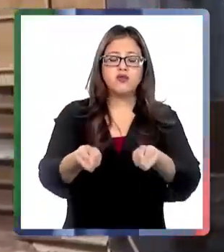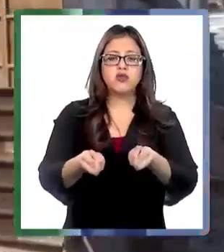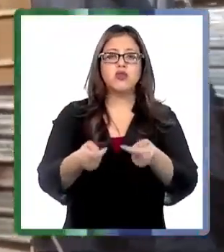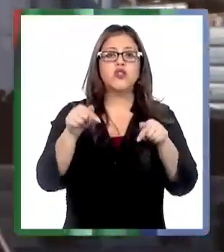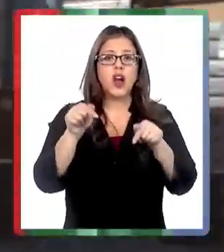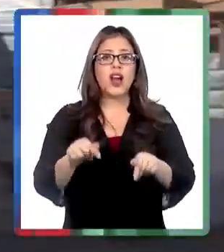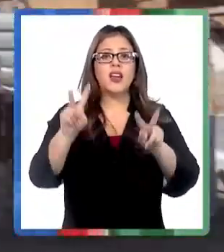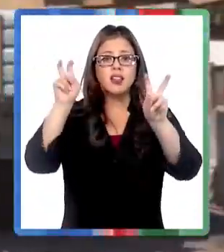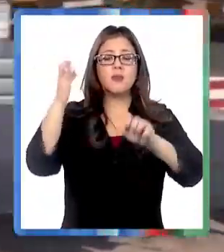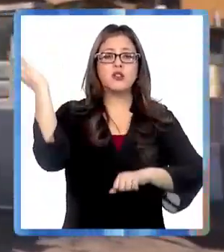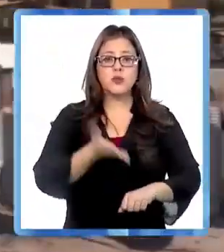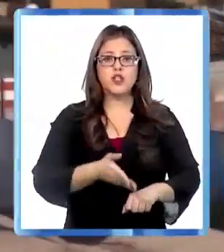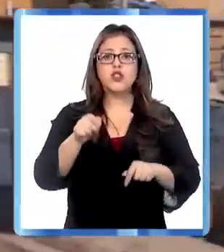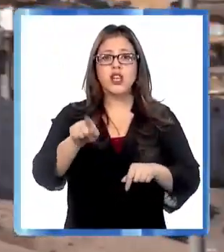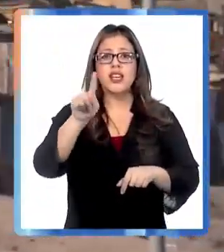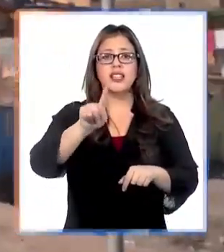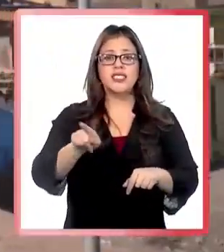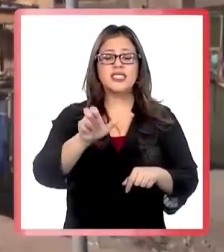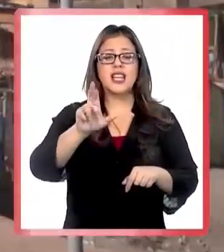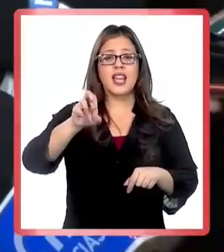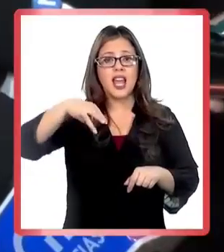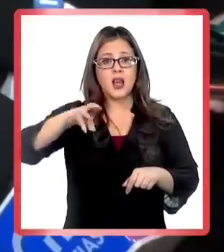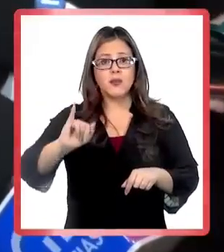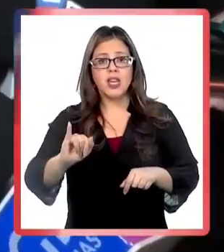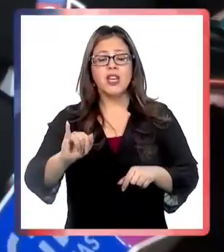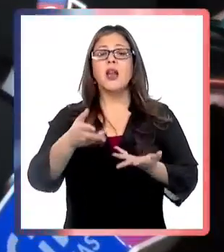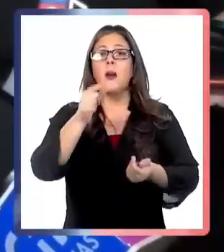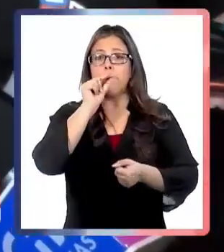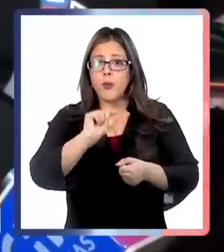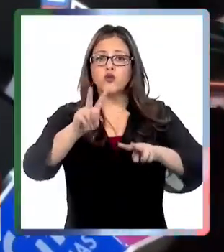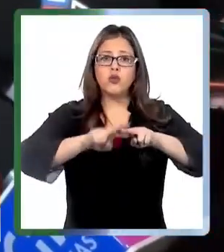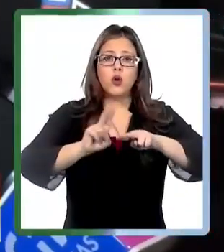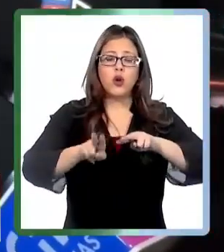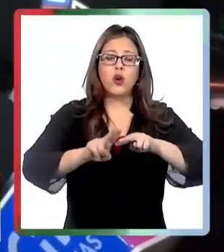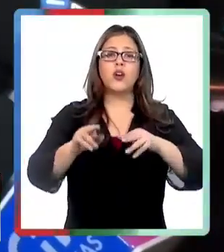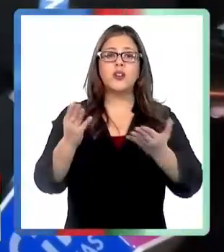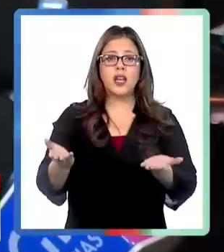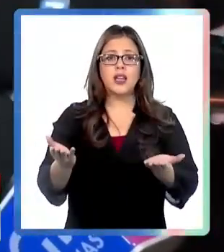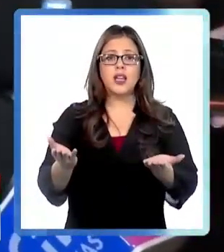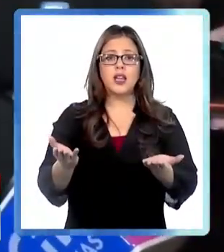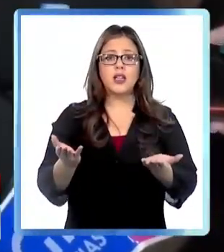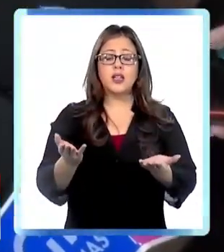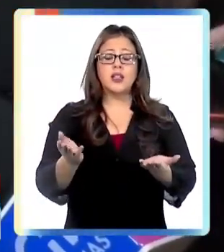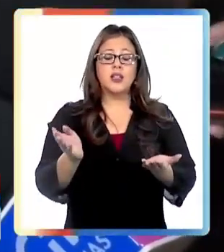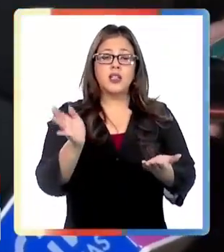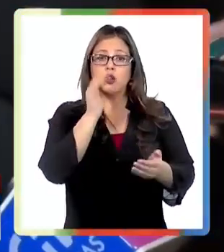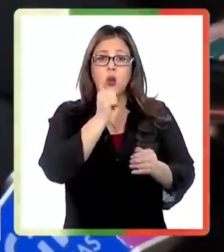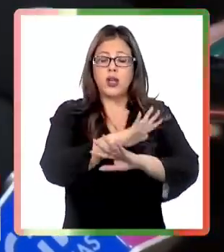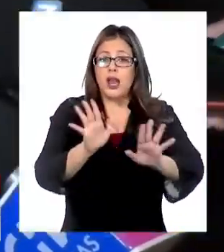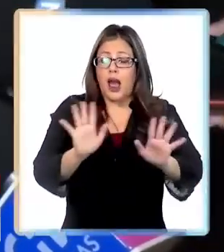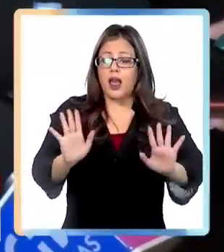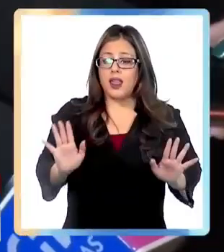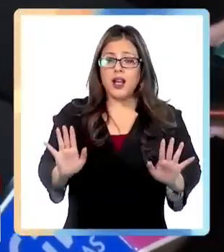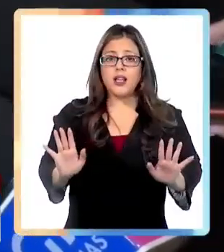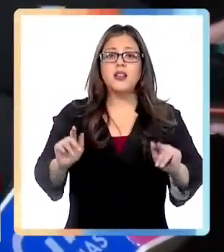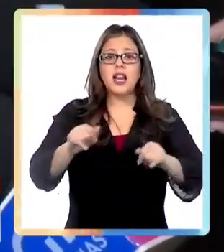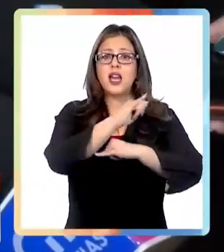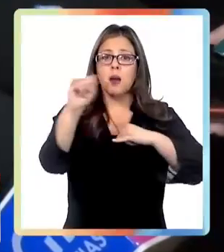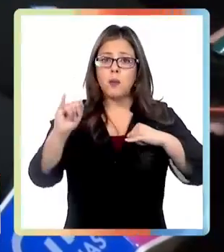la Seremi es resolver el recurso prontamente. Mientras no se ordene lo contrario, cosa que no ha sucedido, el plazo de